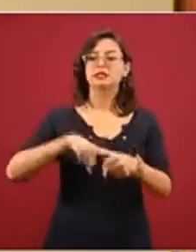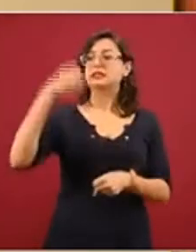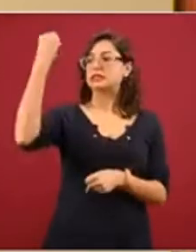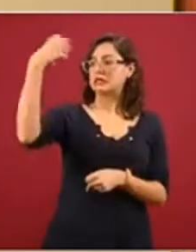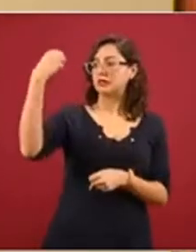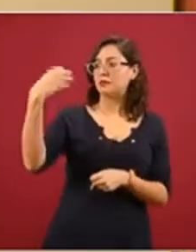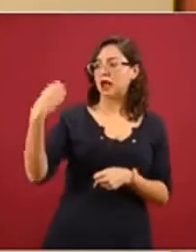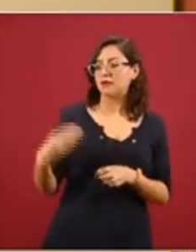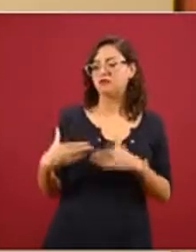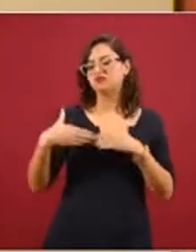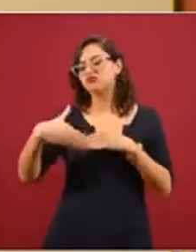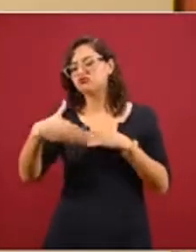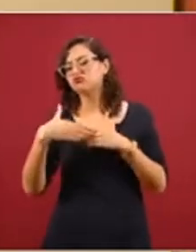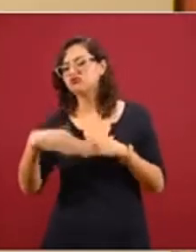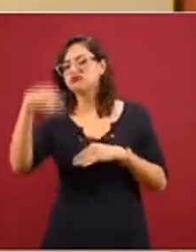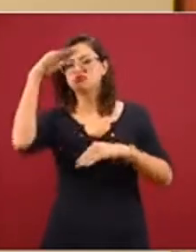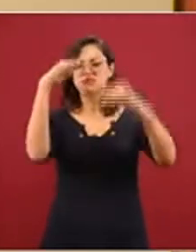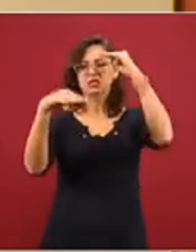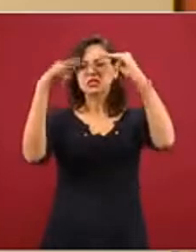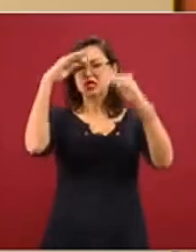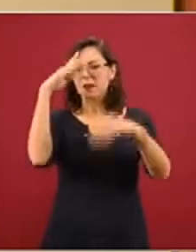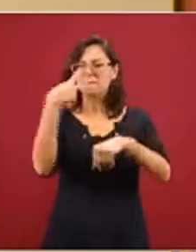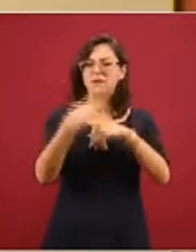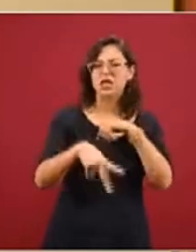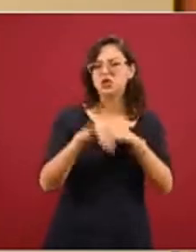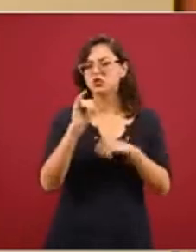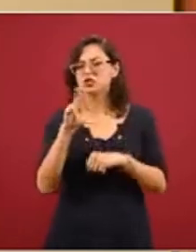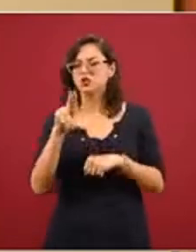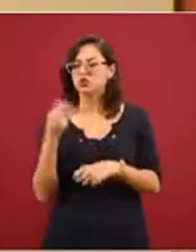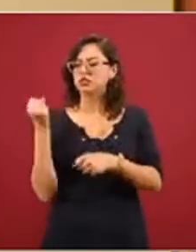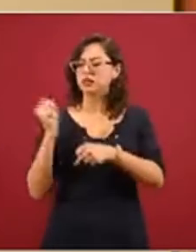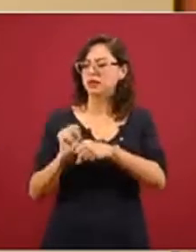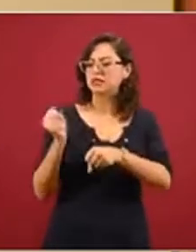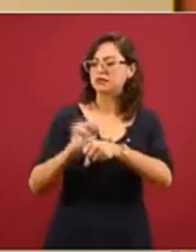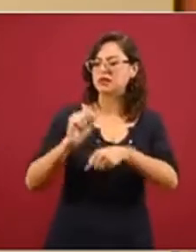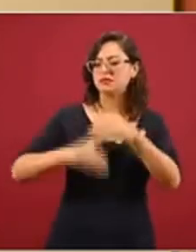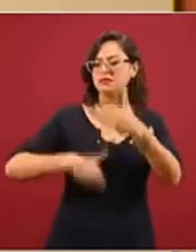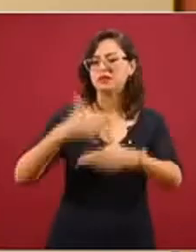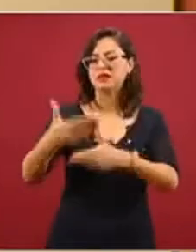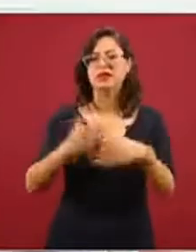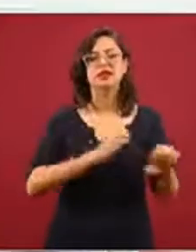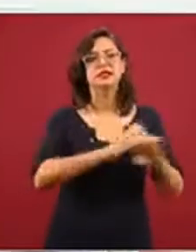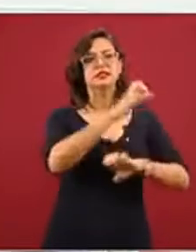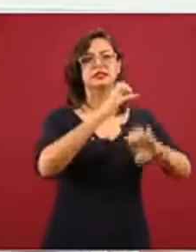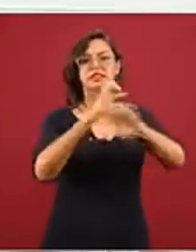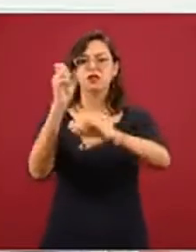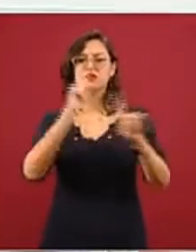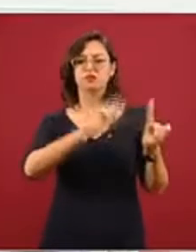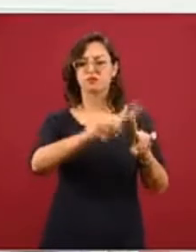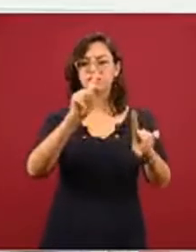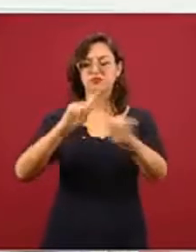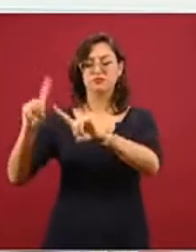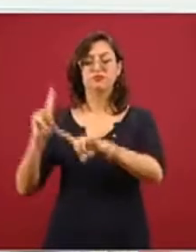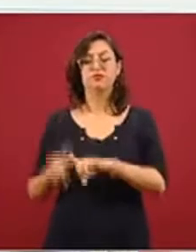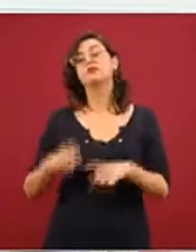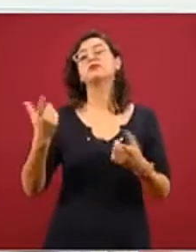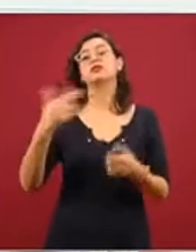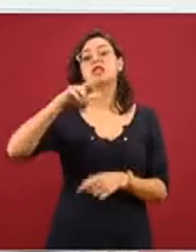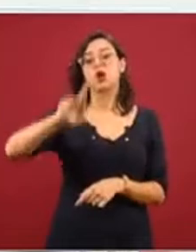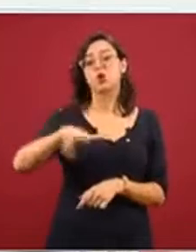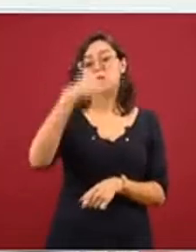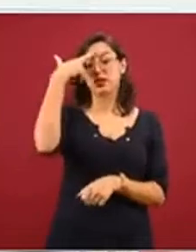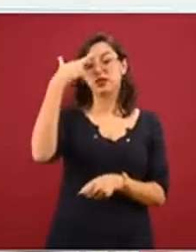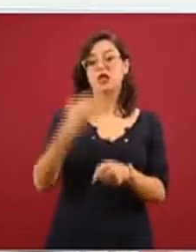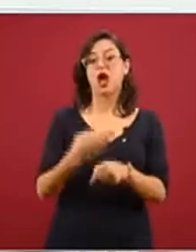riesgos que se han proyectado para la siguiente semana en cada una de las entidades federativas. No olvidemos que el semáforo que actualmente